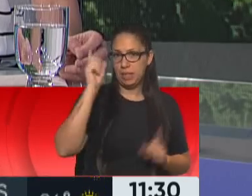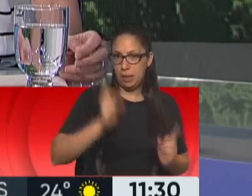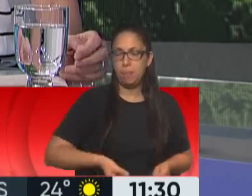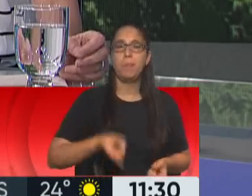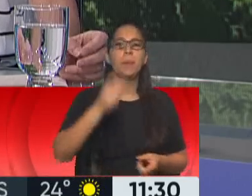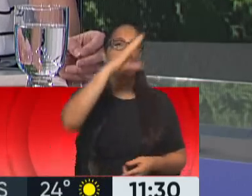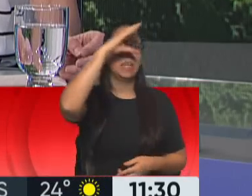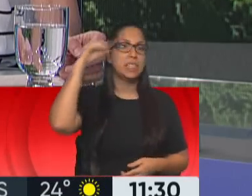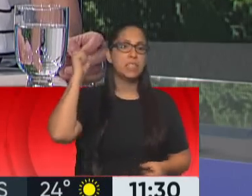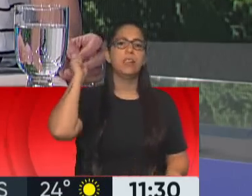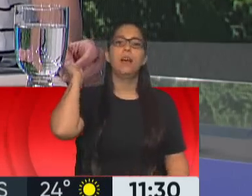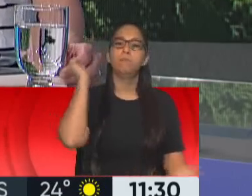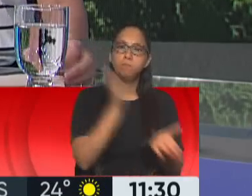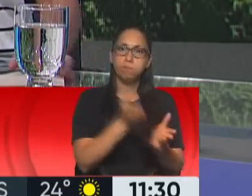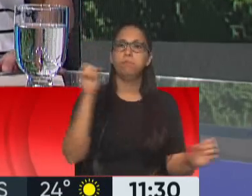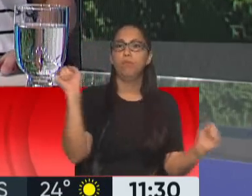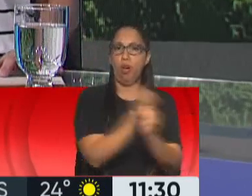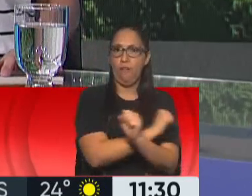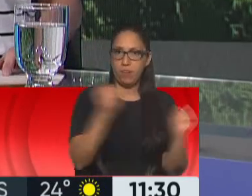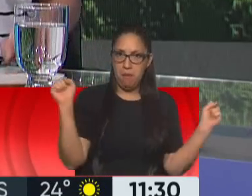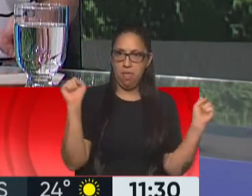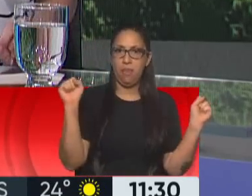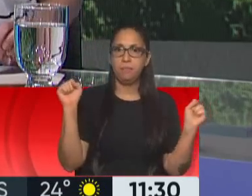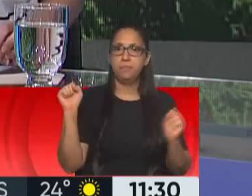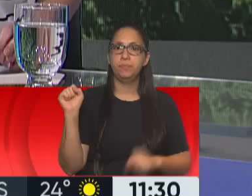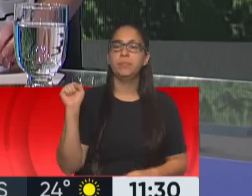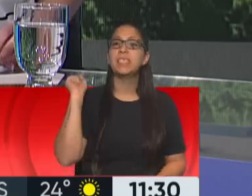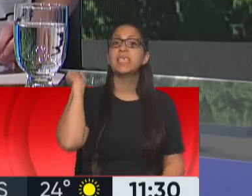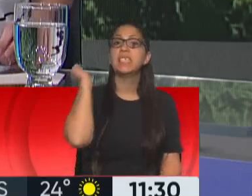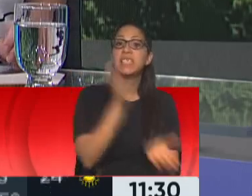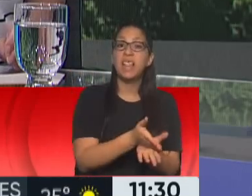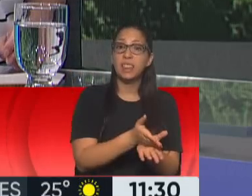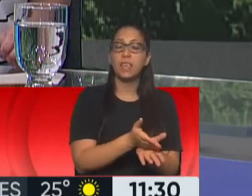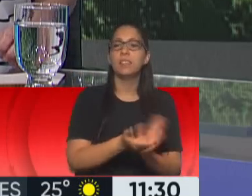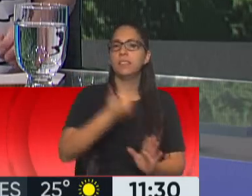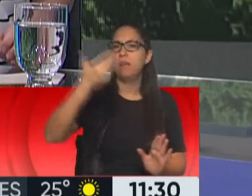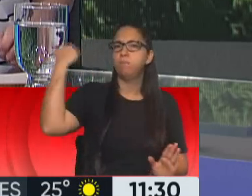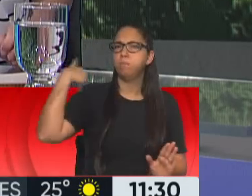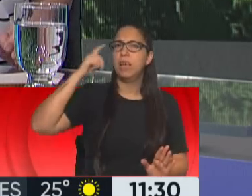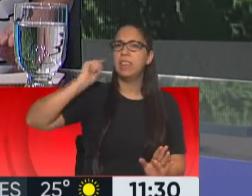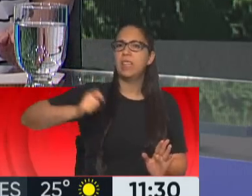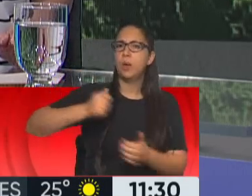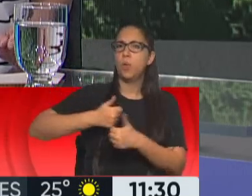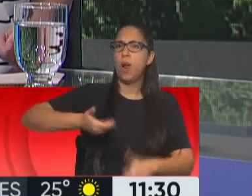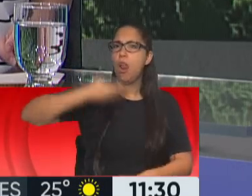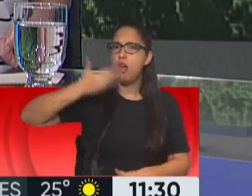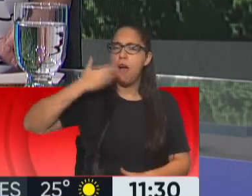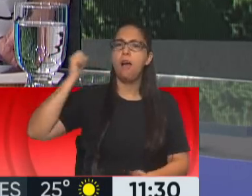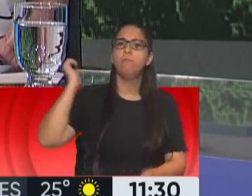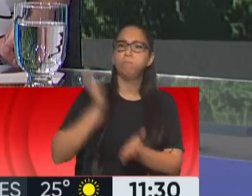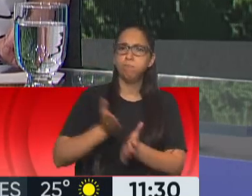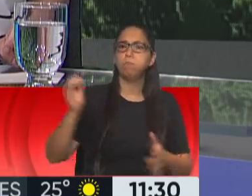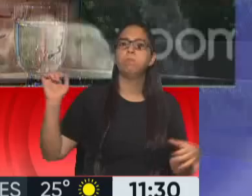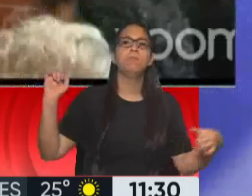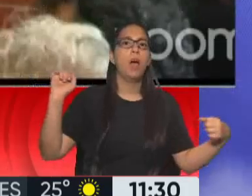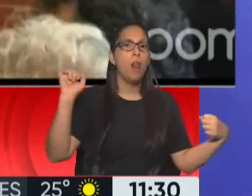Cristina Fernández de Kirchner. Se trata de la sentencia que había dictado ya un tribunal oral y que de esta manera es ratificada